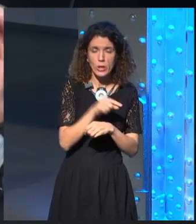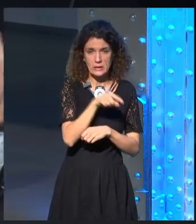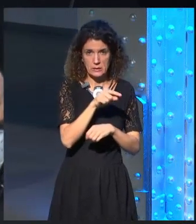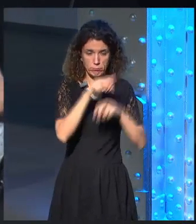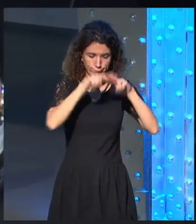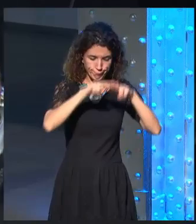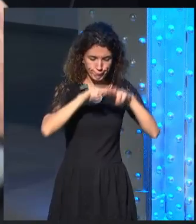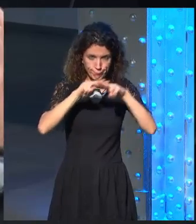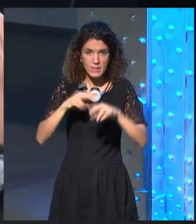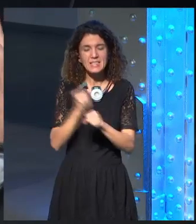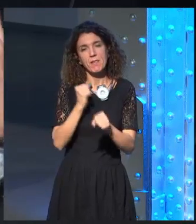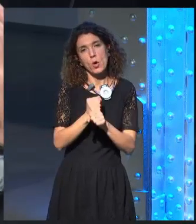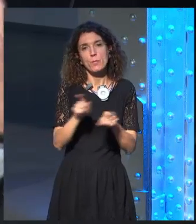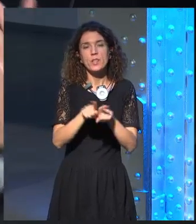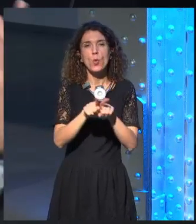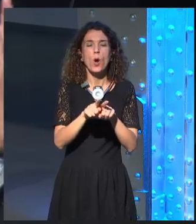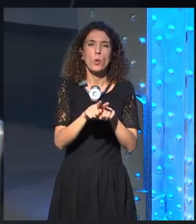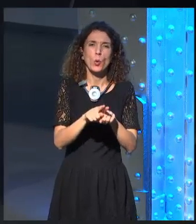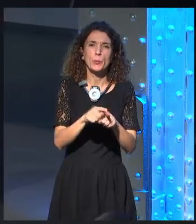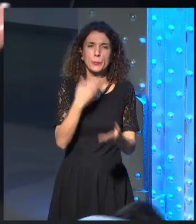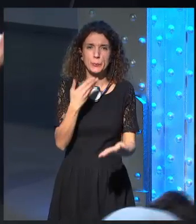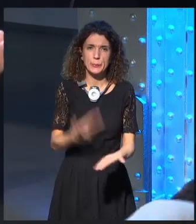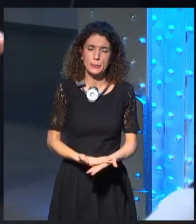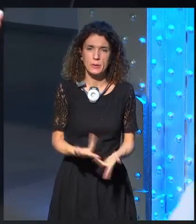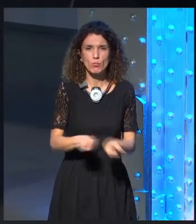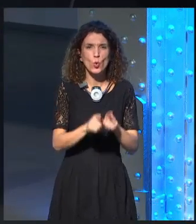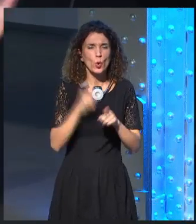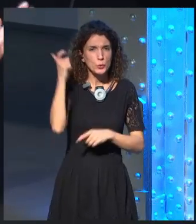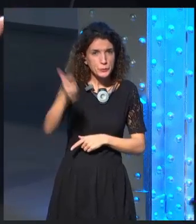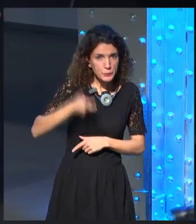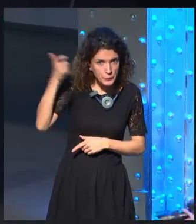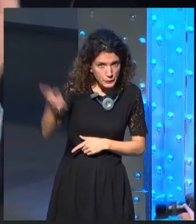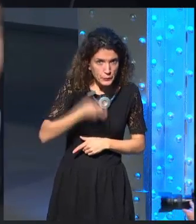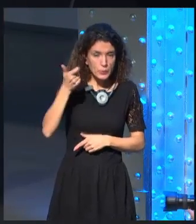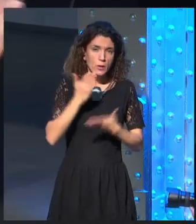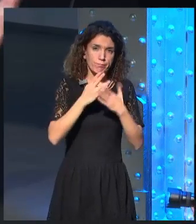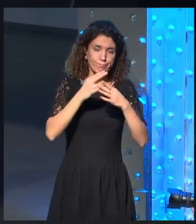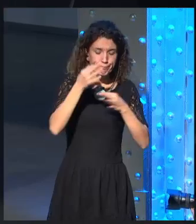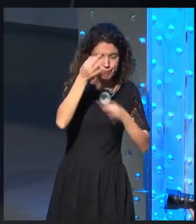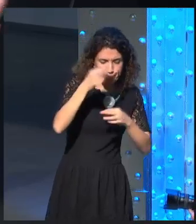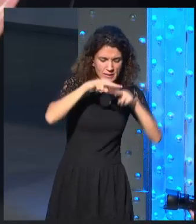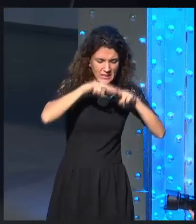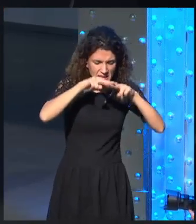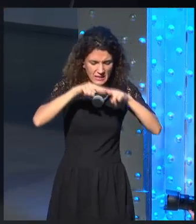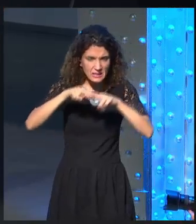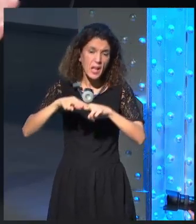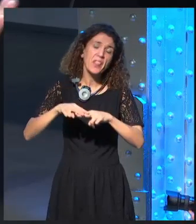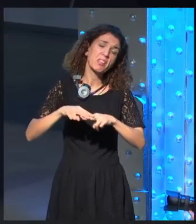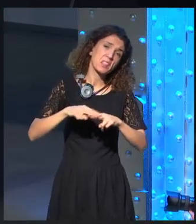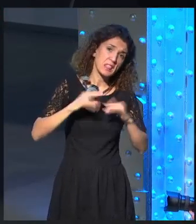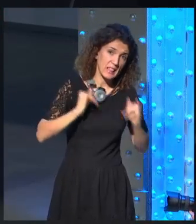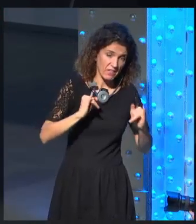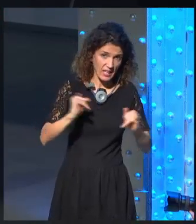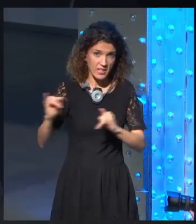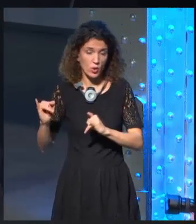ellos, pero era un trabajo un poco tedioso, digamos, llevaba mucho tiempo, entonces era